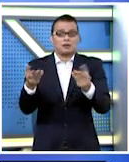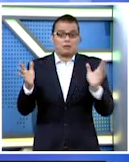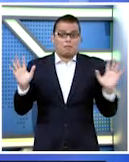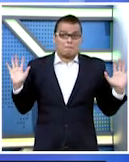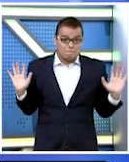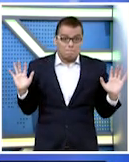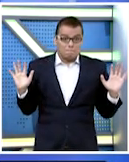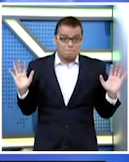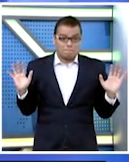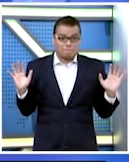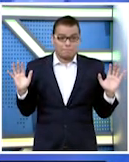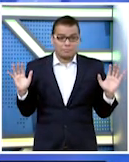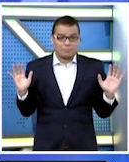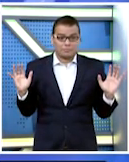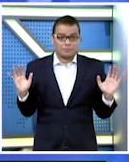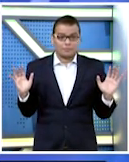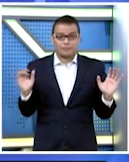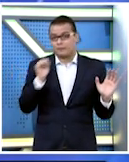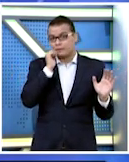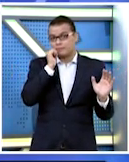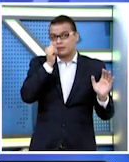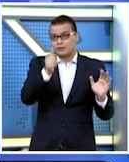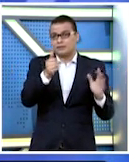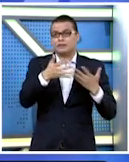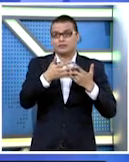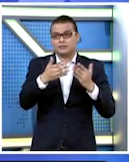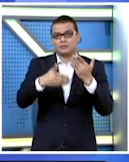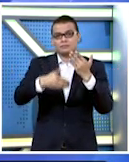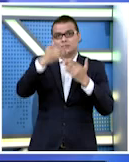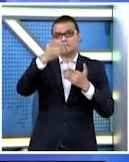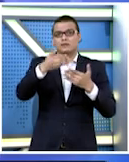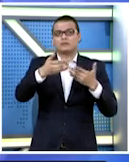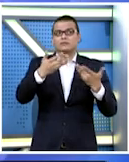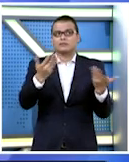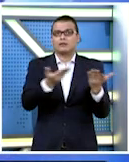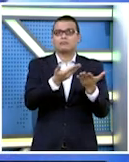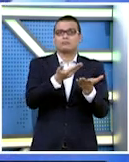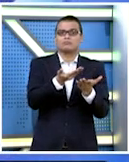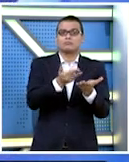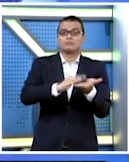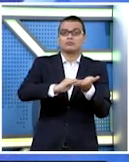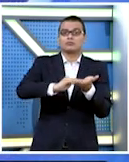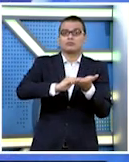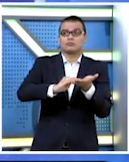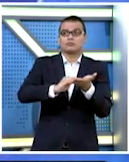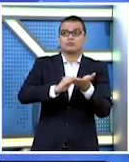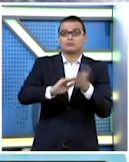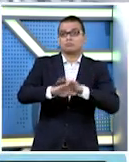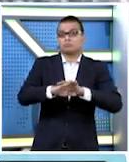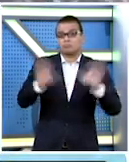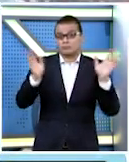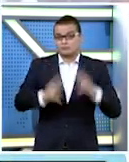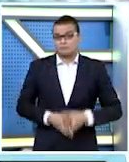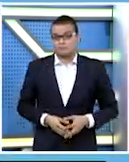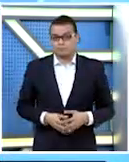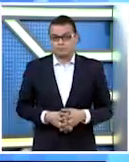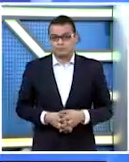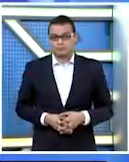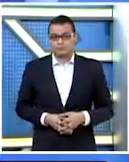publicó a partir de mañana empezaré a aclarar la situación de las personas indicadas